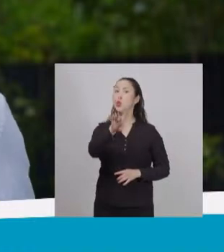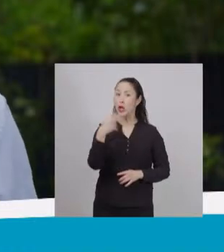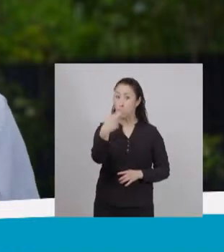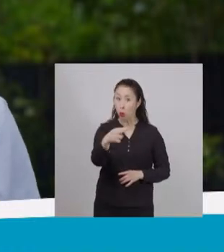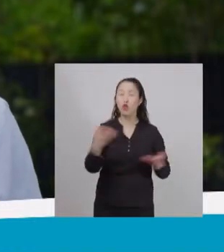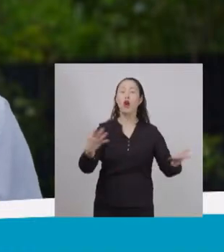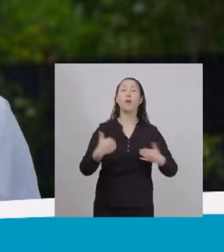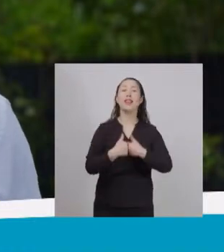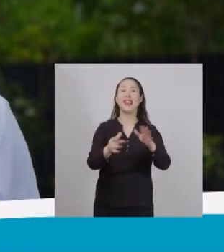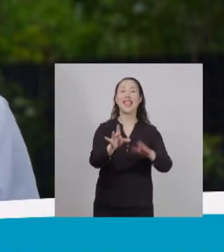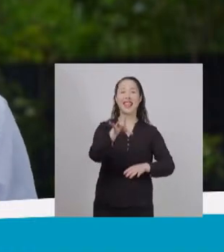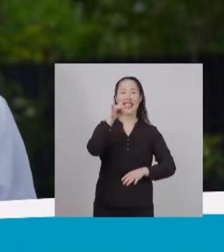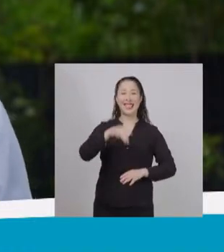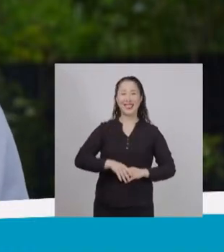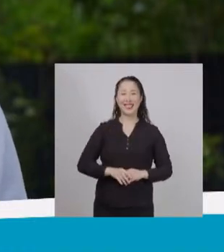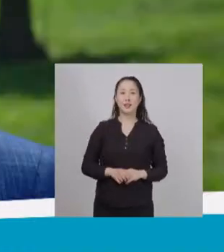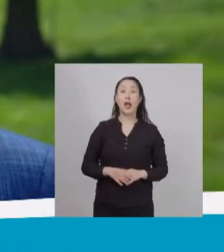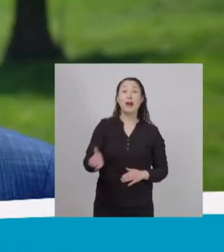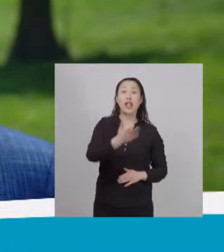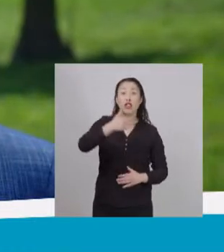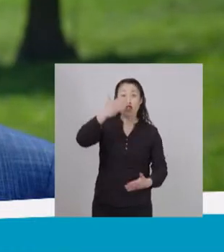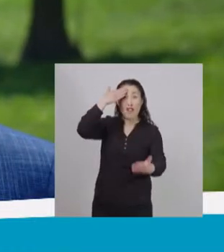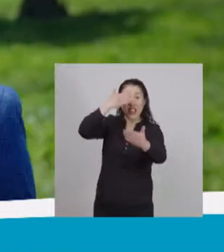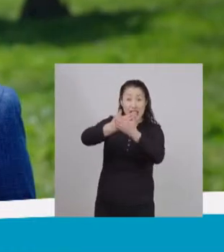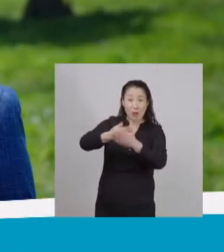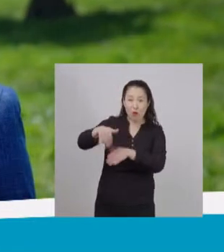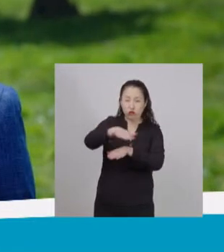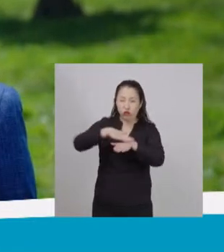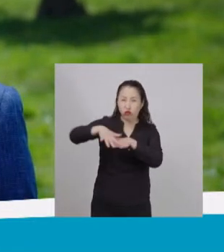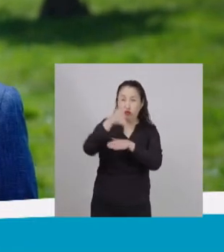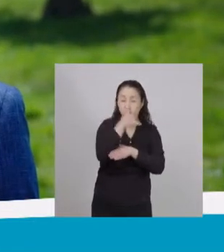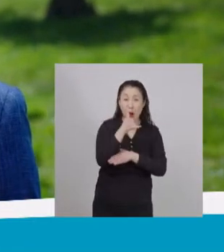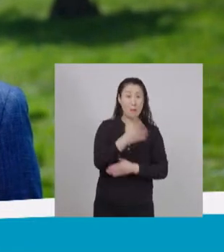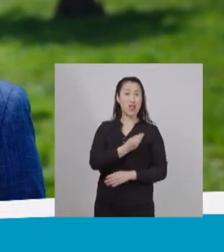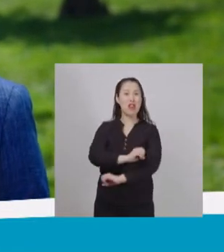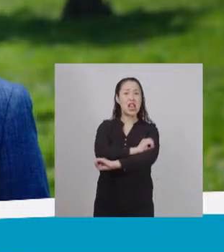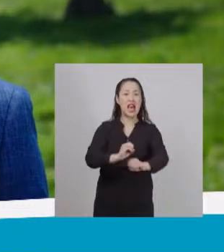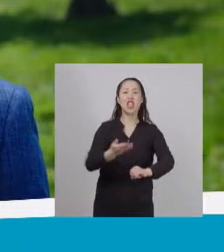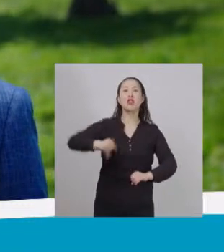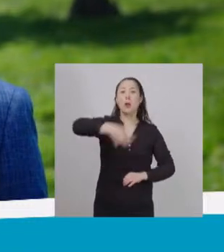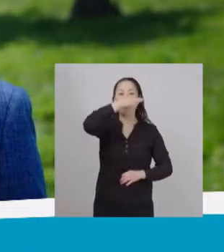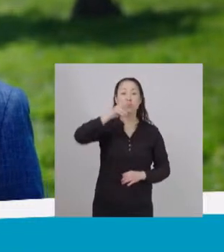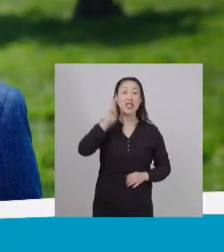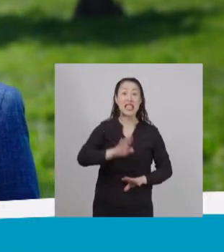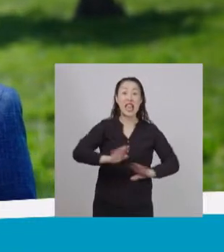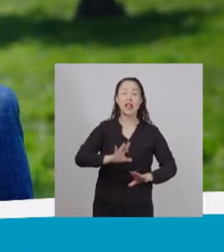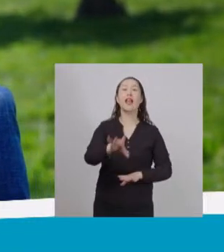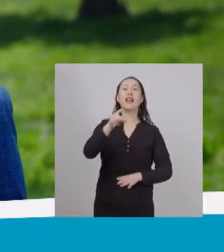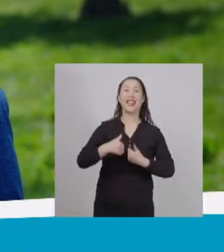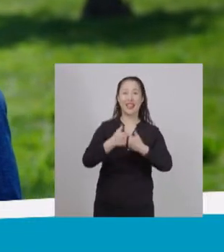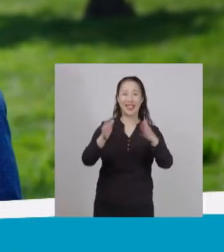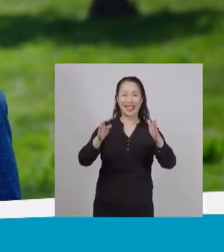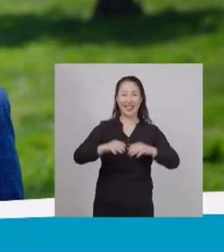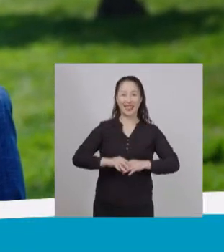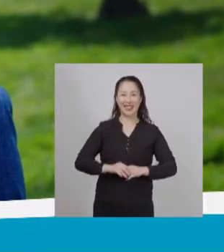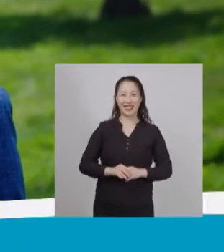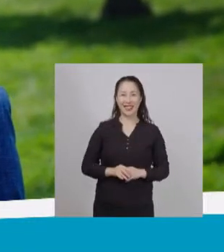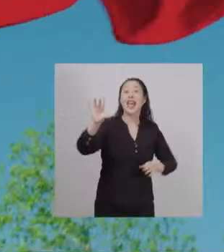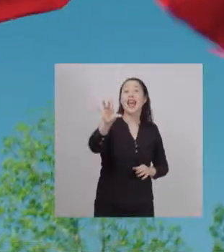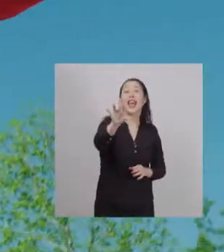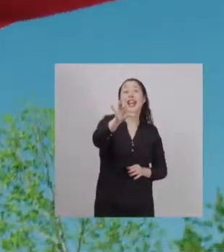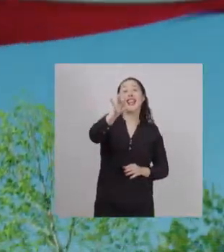educación de tus hijos elige libertad para que enfrentemos a los corruptos sin miedo y manos limpias elige